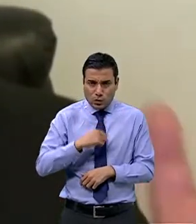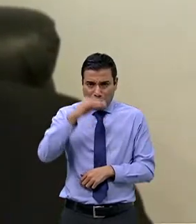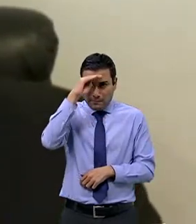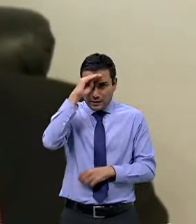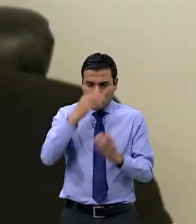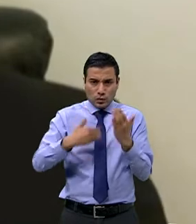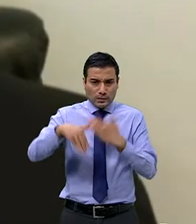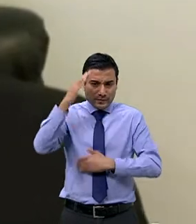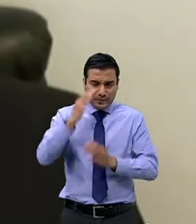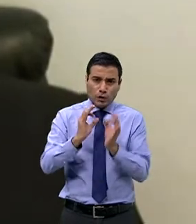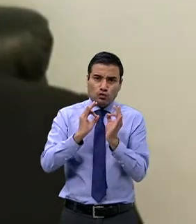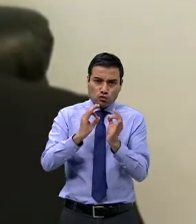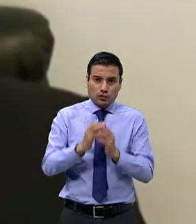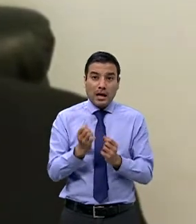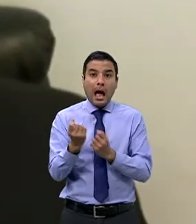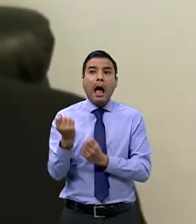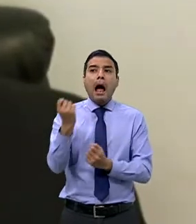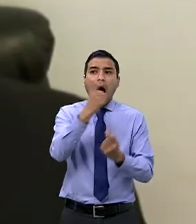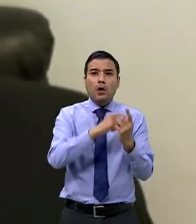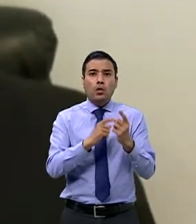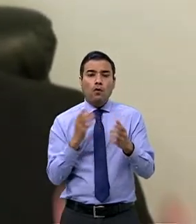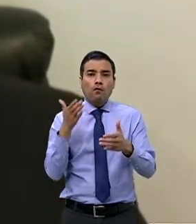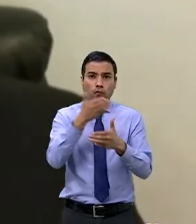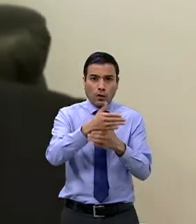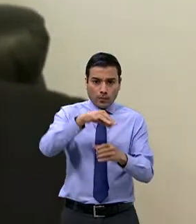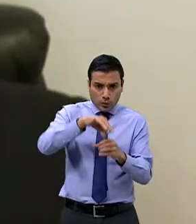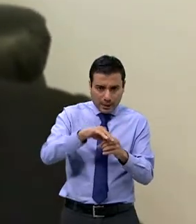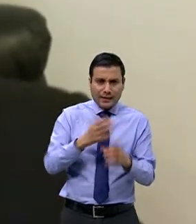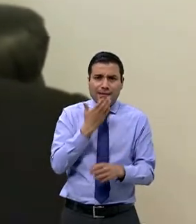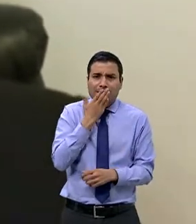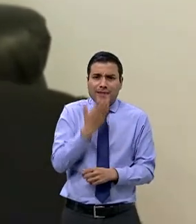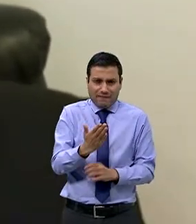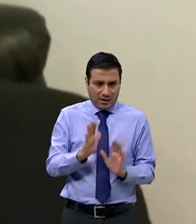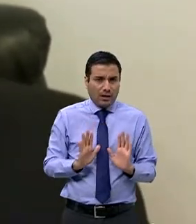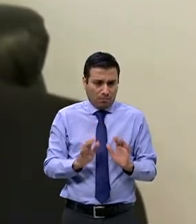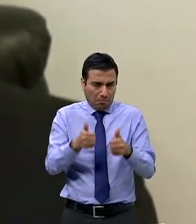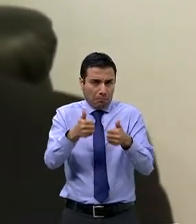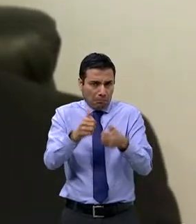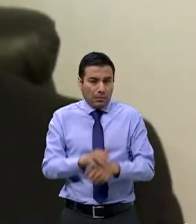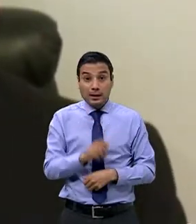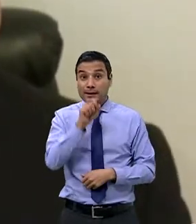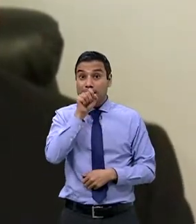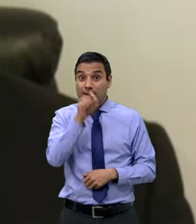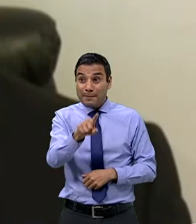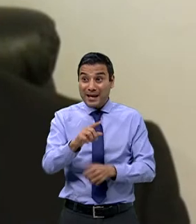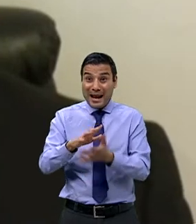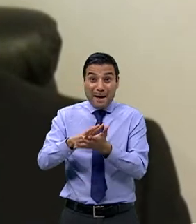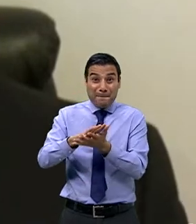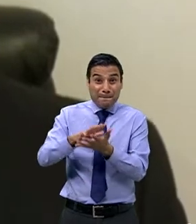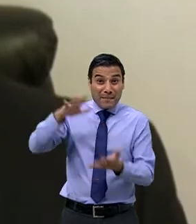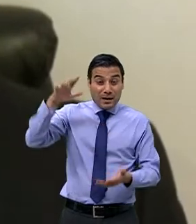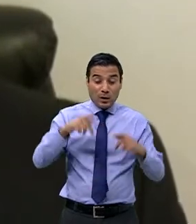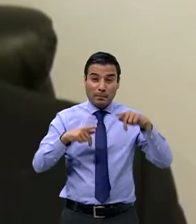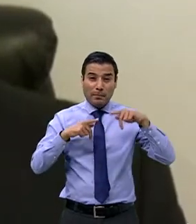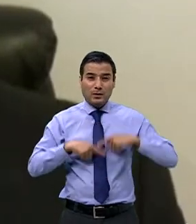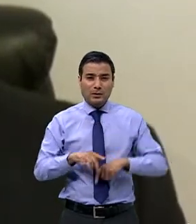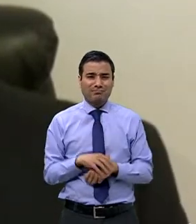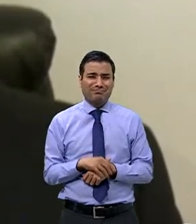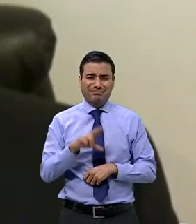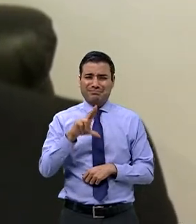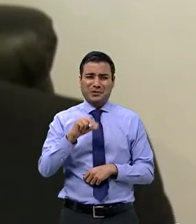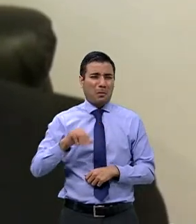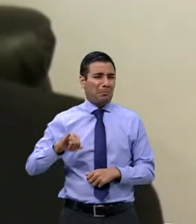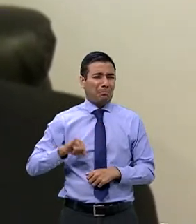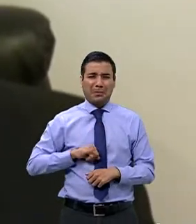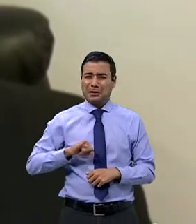escuchar a los que salieron a expresar su voluntad pero también escuchar a una amplia mayoría que no les interesó el tema